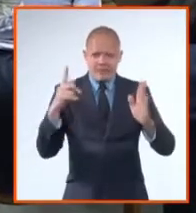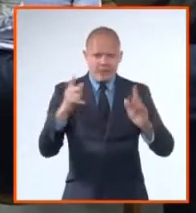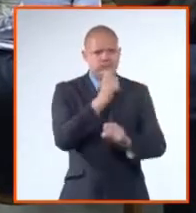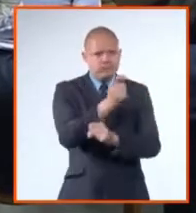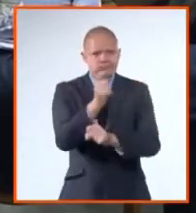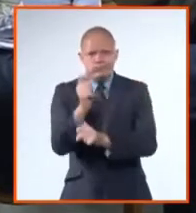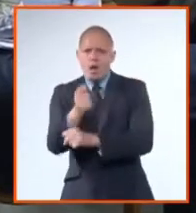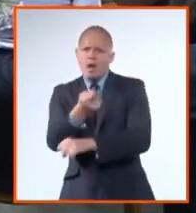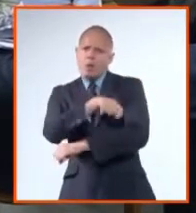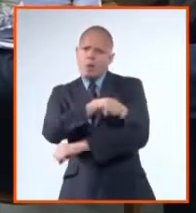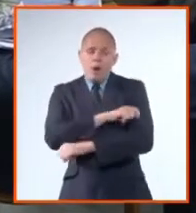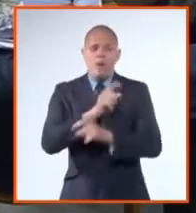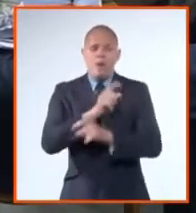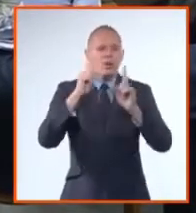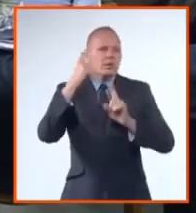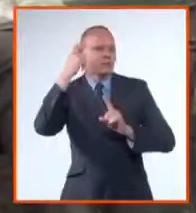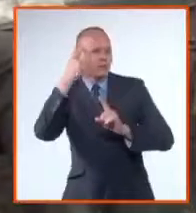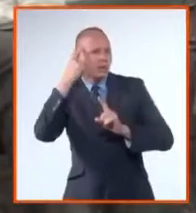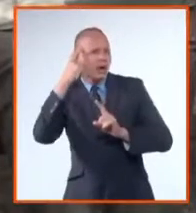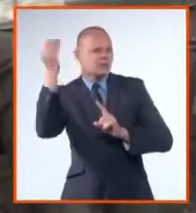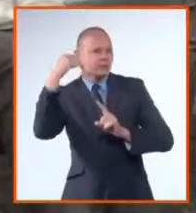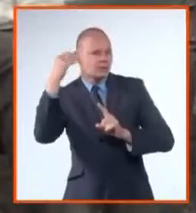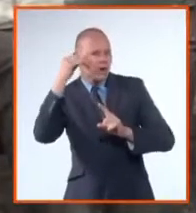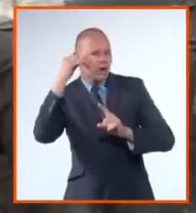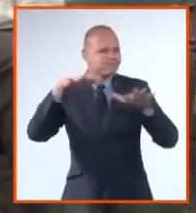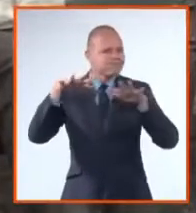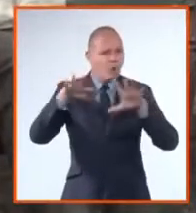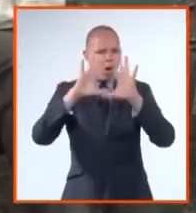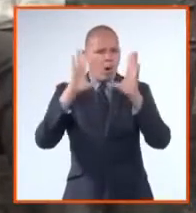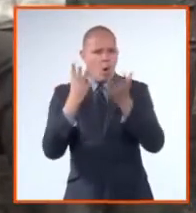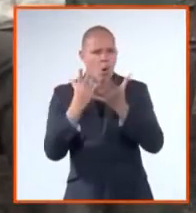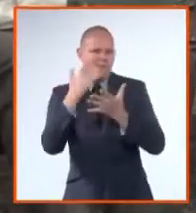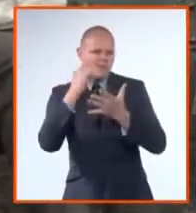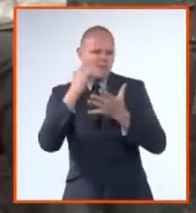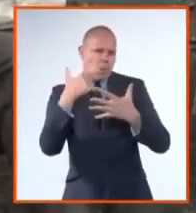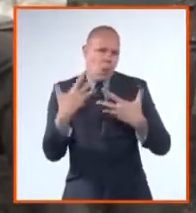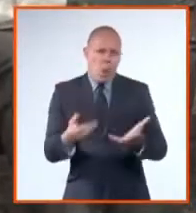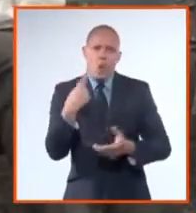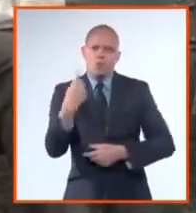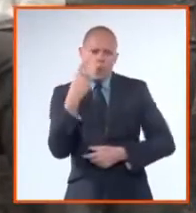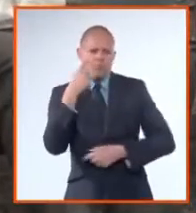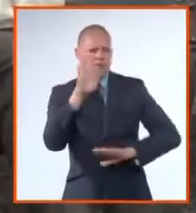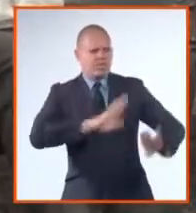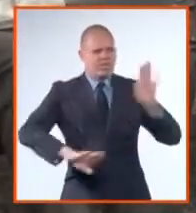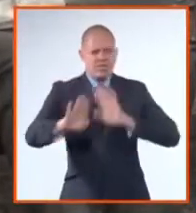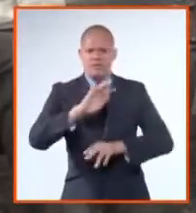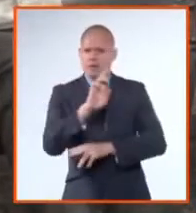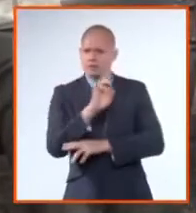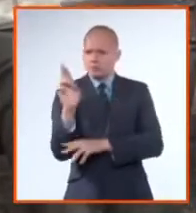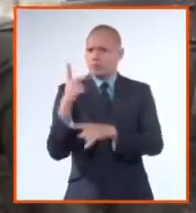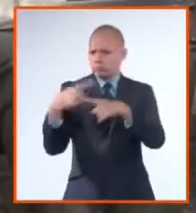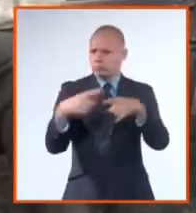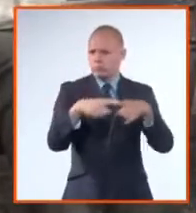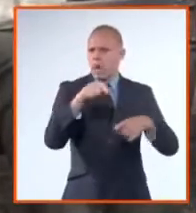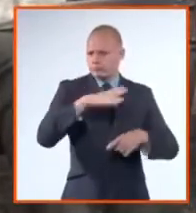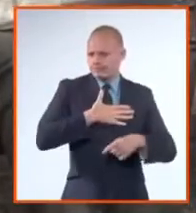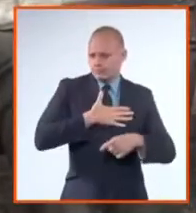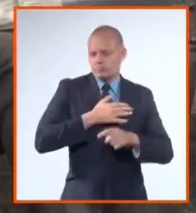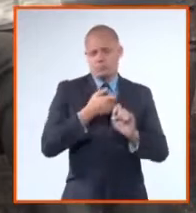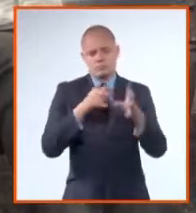y cómo nosotros a través del conocimiento, a través de lo que estamos haciendo, podemos seguir defendiendo nuestra nación y nuestra